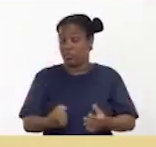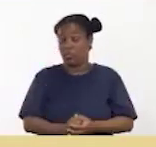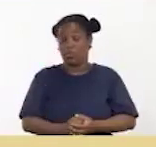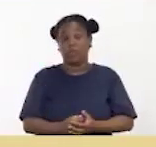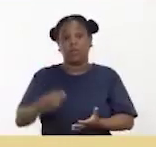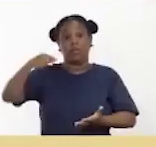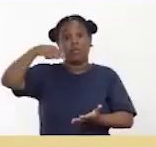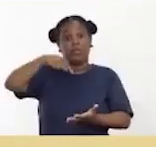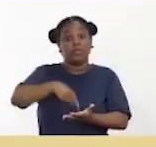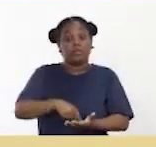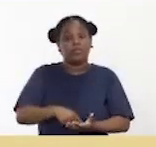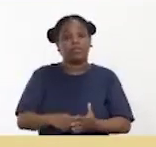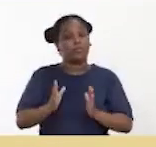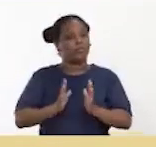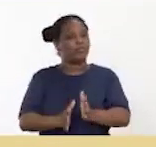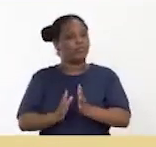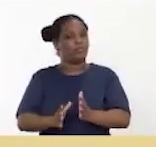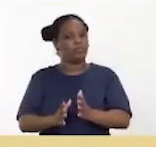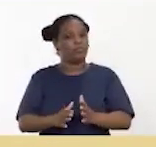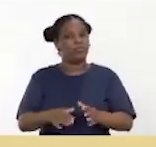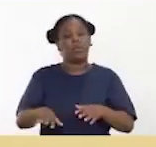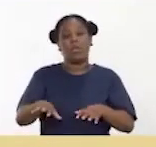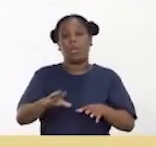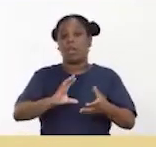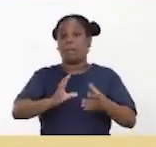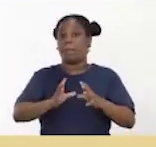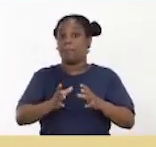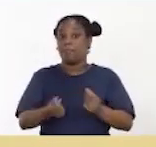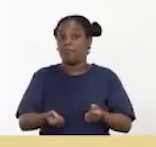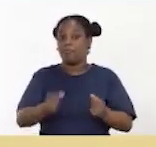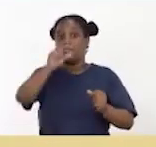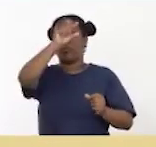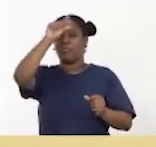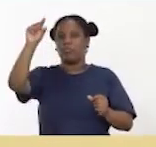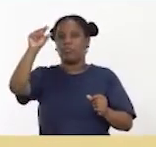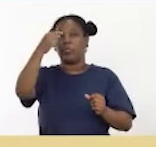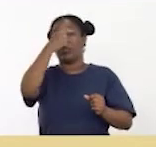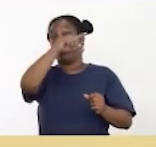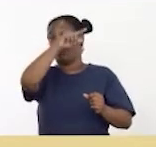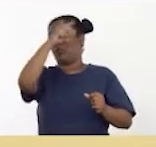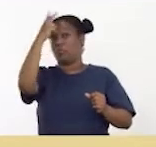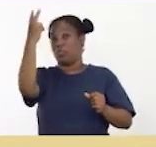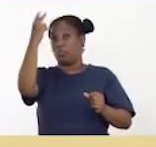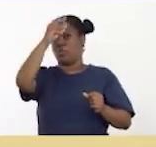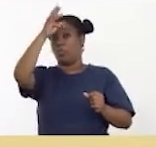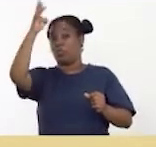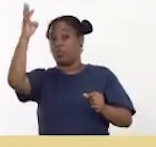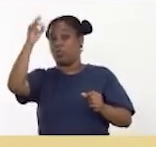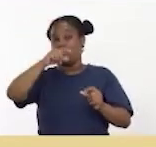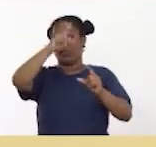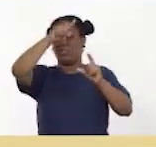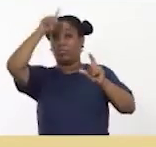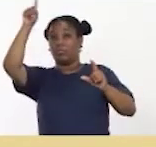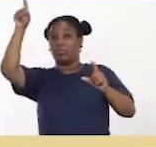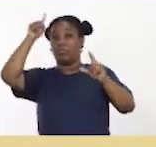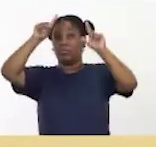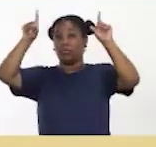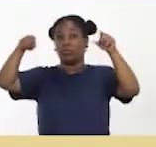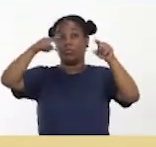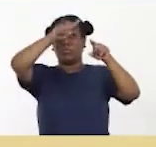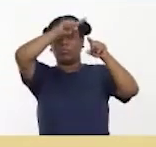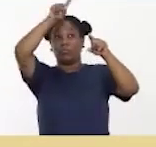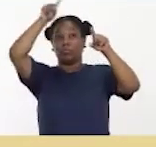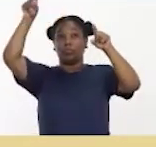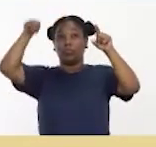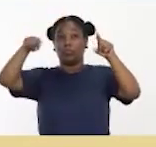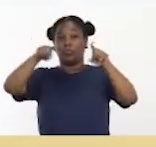están en sistematizar los métodos de solución de ecuaciones lineales o cuadráticas, fraccionarias, con radicales, exponenciales y logarítmicas,